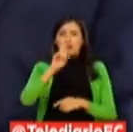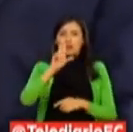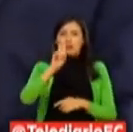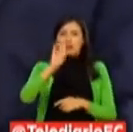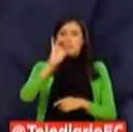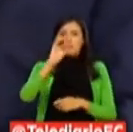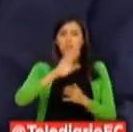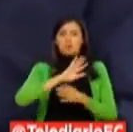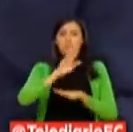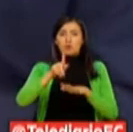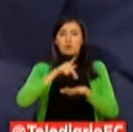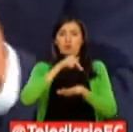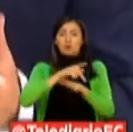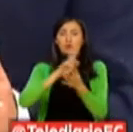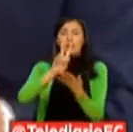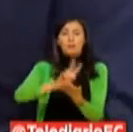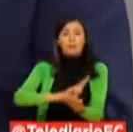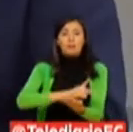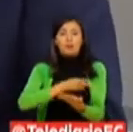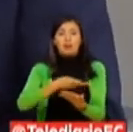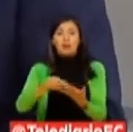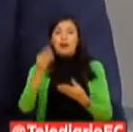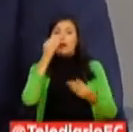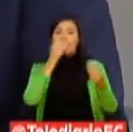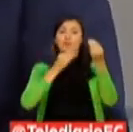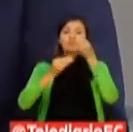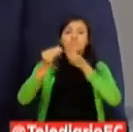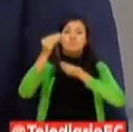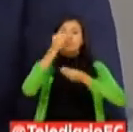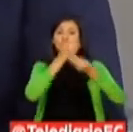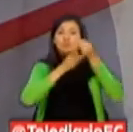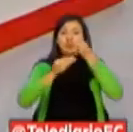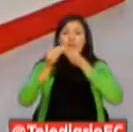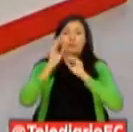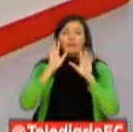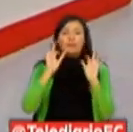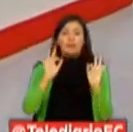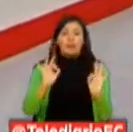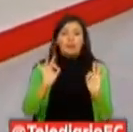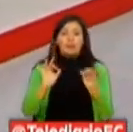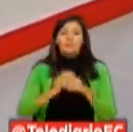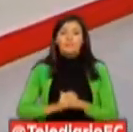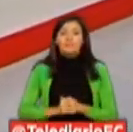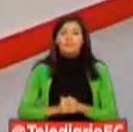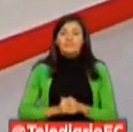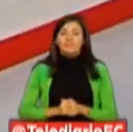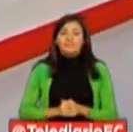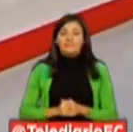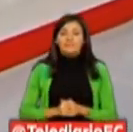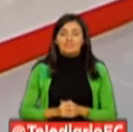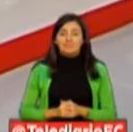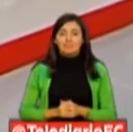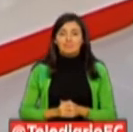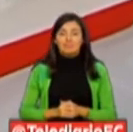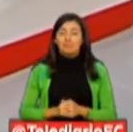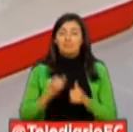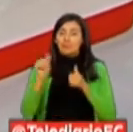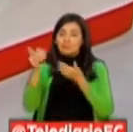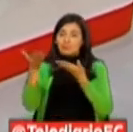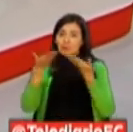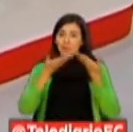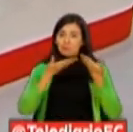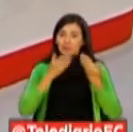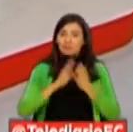catedrático universitario, poeta, gastrónomo, amante de la gastronomía, sobre todo de la comida ecuatoriana. Bienvenido a